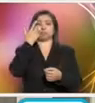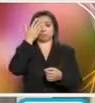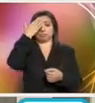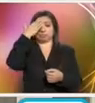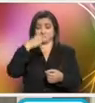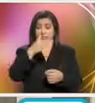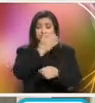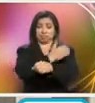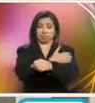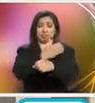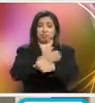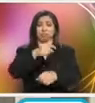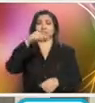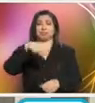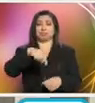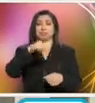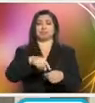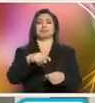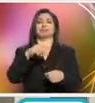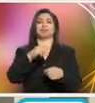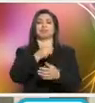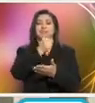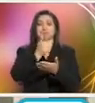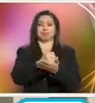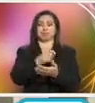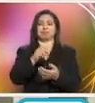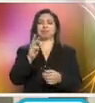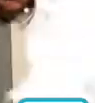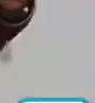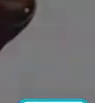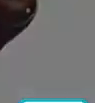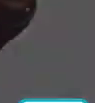descubrirlo, acompáñame y quédese conmigo aquí en la sección de Wi-Fi.